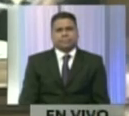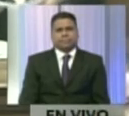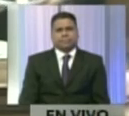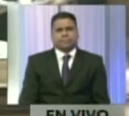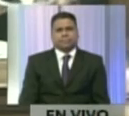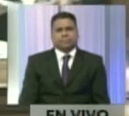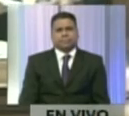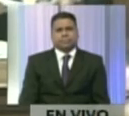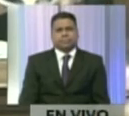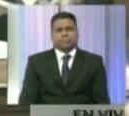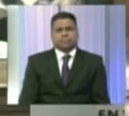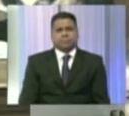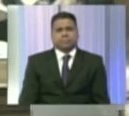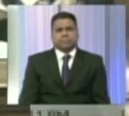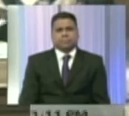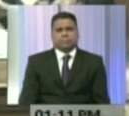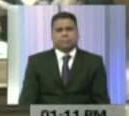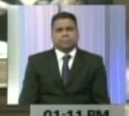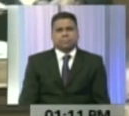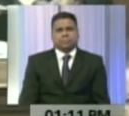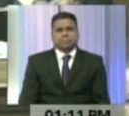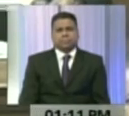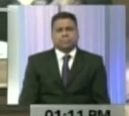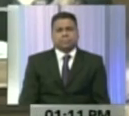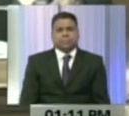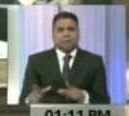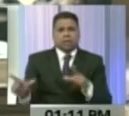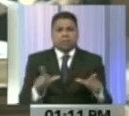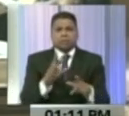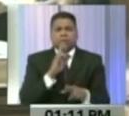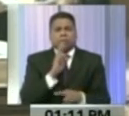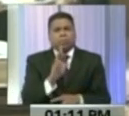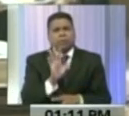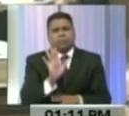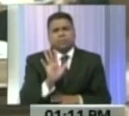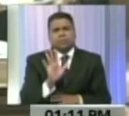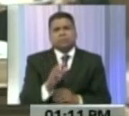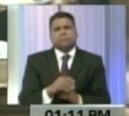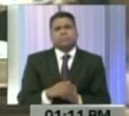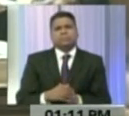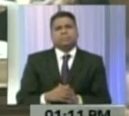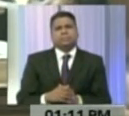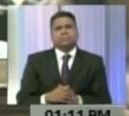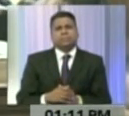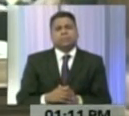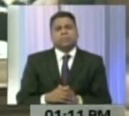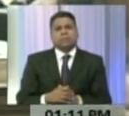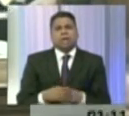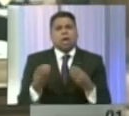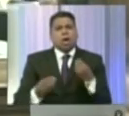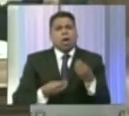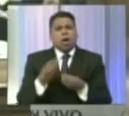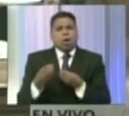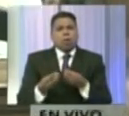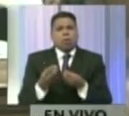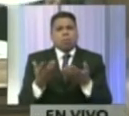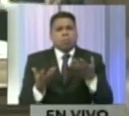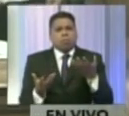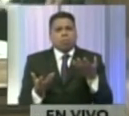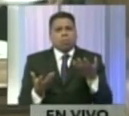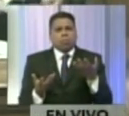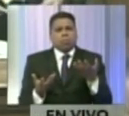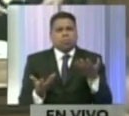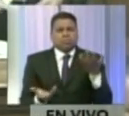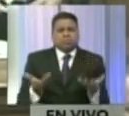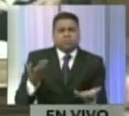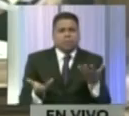Honrar ya esto está contestada, ¿no? La de la deuda. En el marco del decreto de emergencia económica, ¿cuáles han sido